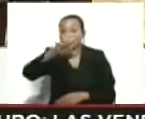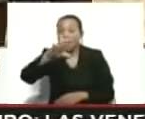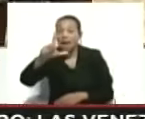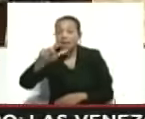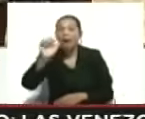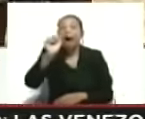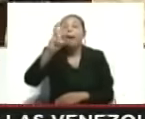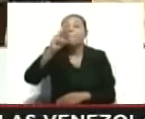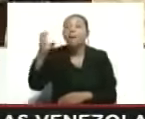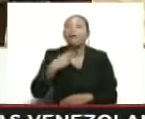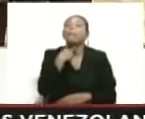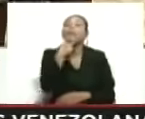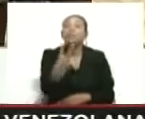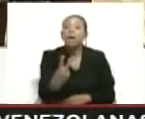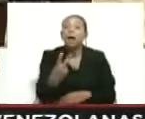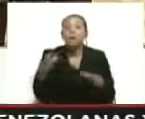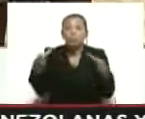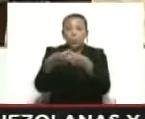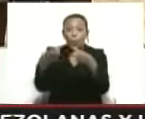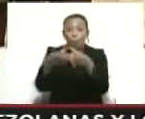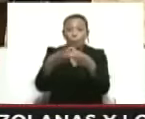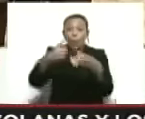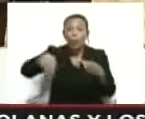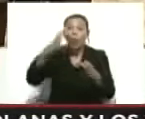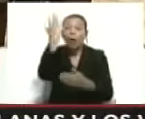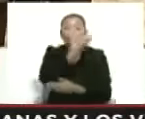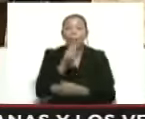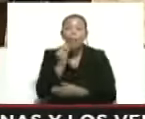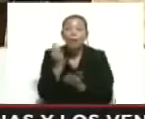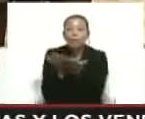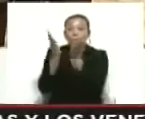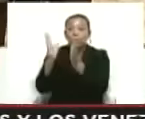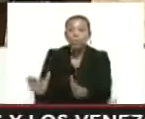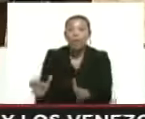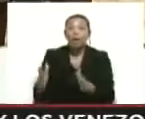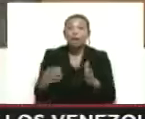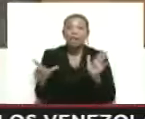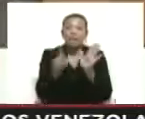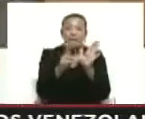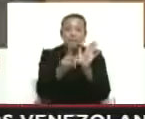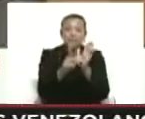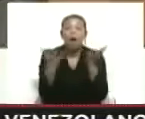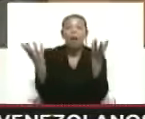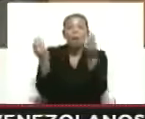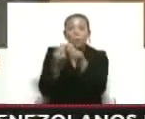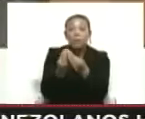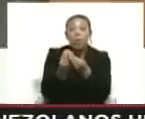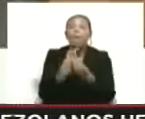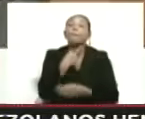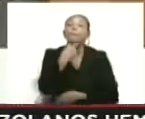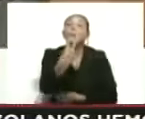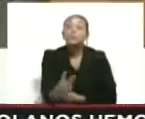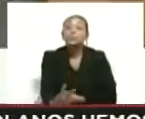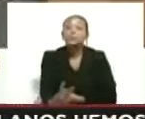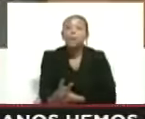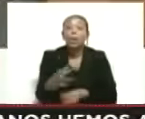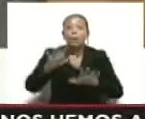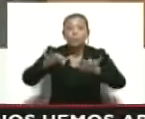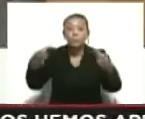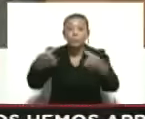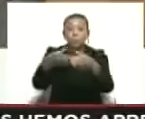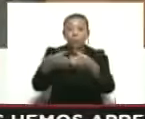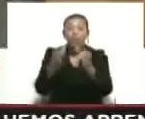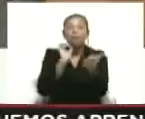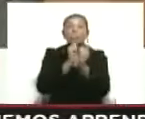Almeida, vocera por el sector de estudiantes de educación media, acompañada del vocero por el sector de